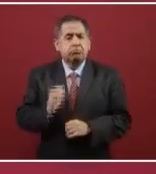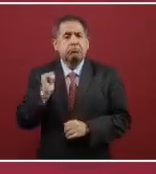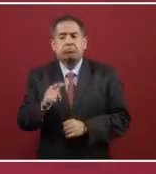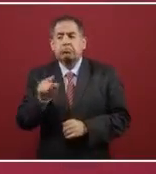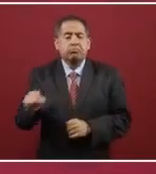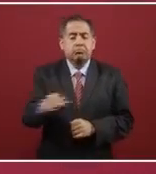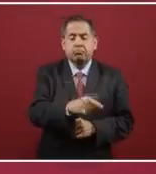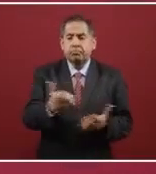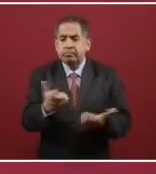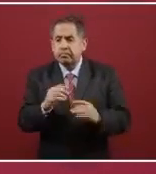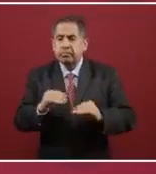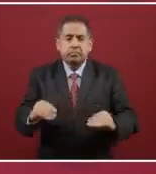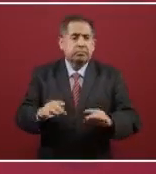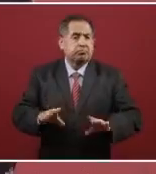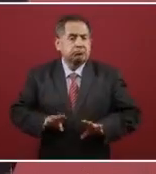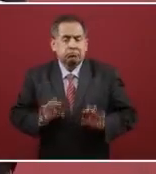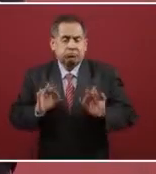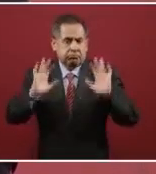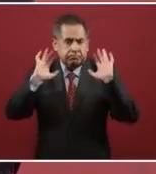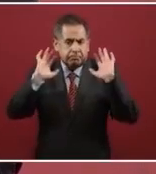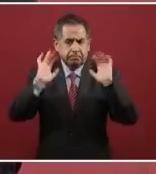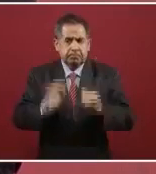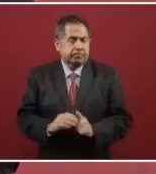actitud o